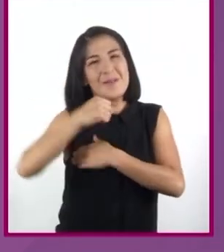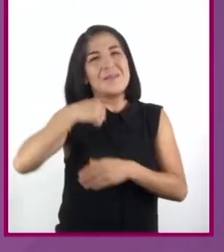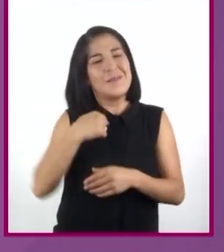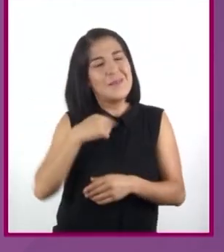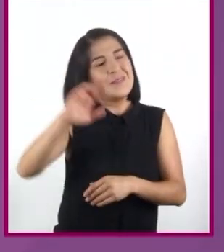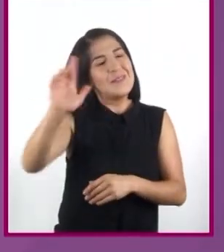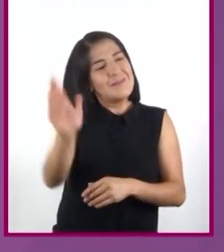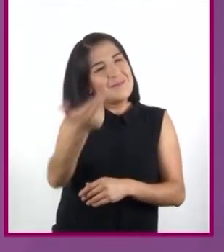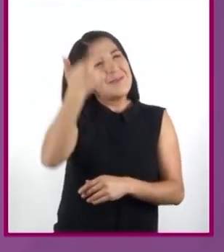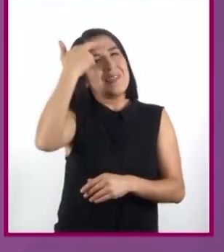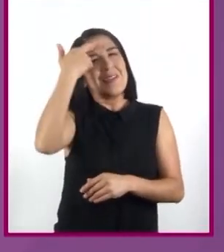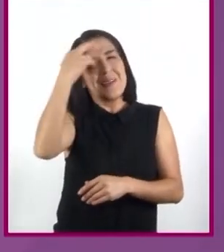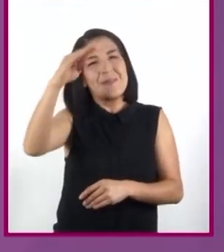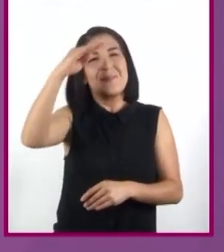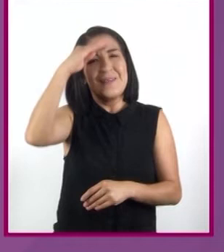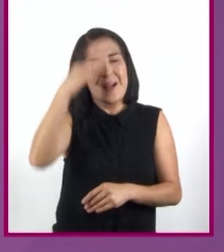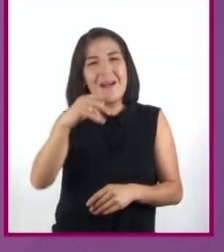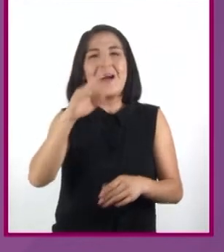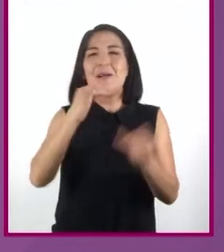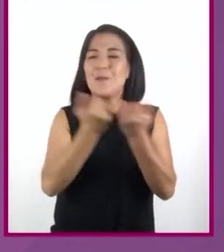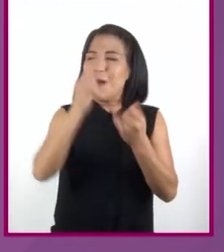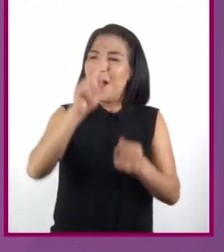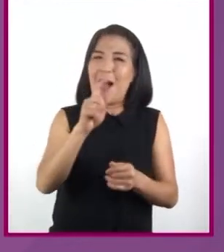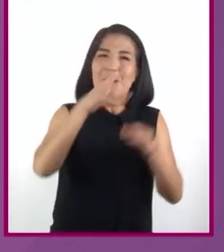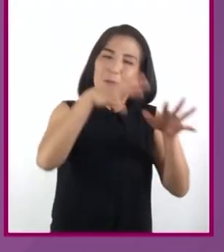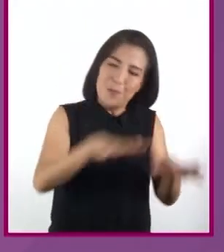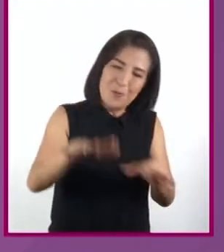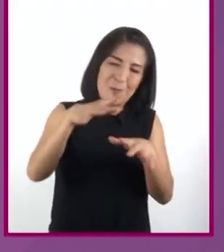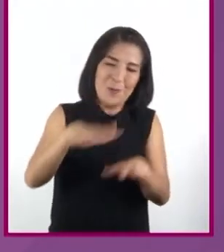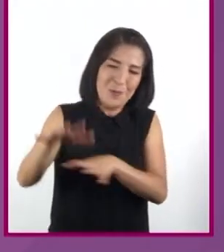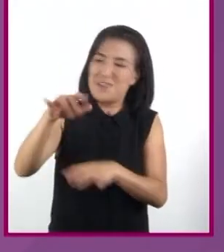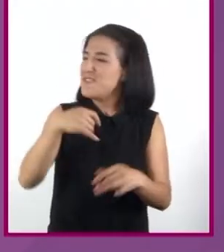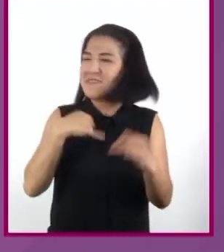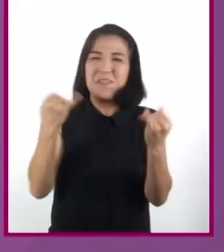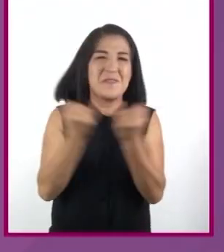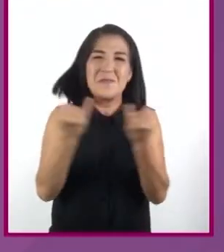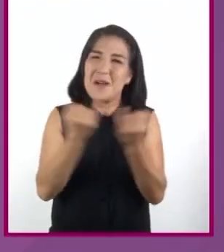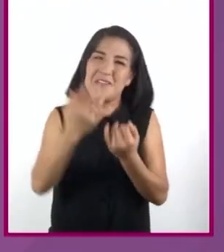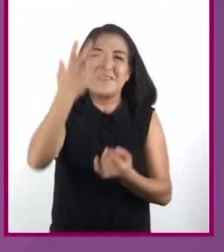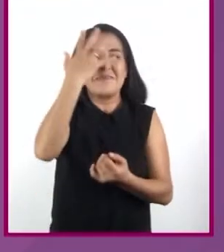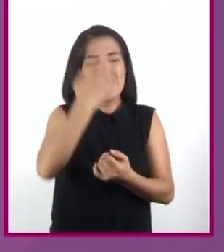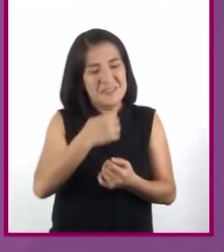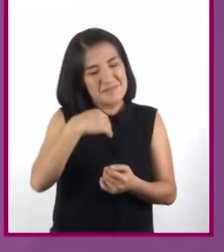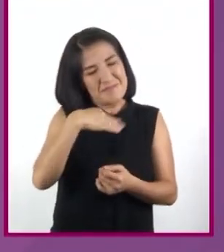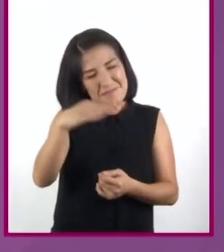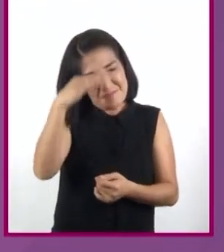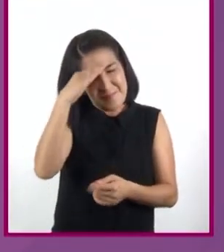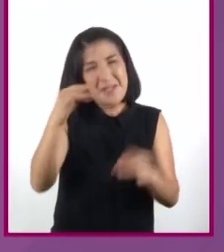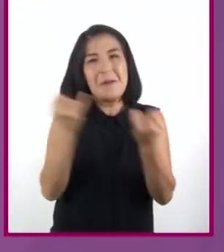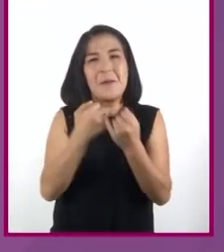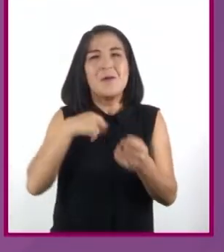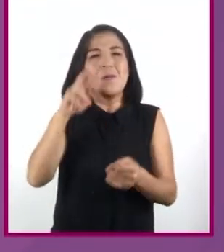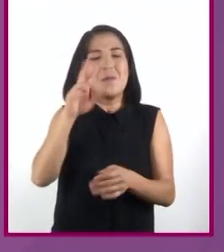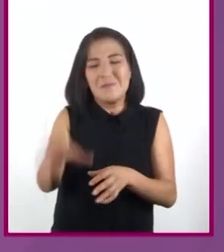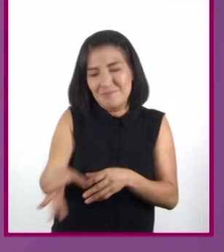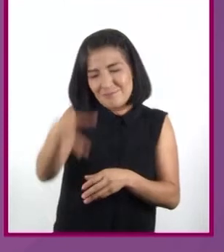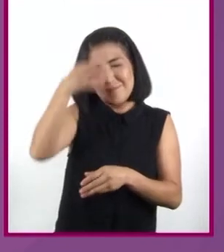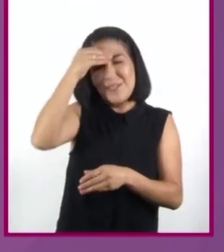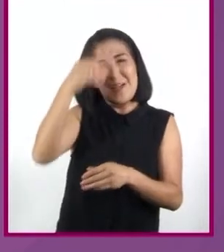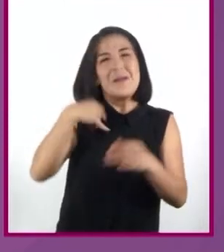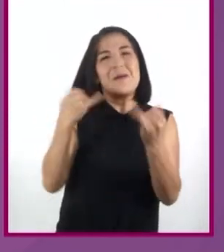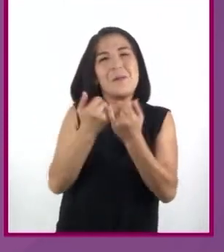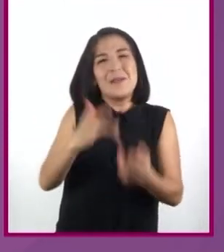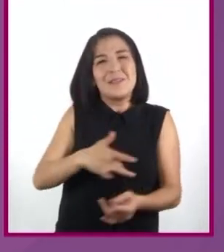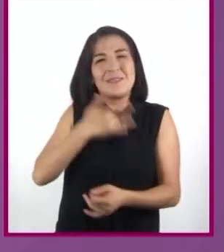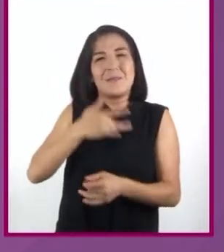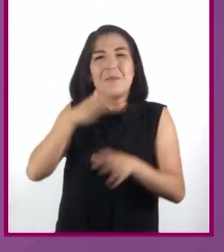me recuerdo, y como el agua va al agua, así yo, melancólico, vengo a encontrarme en su imagen cubierta de polvo